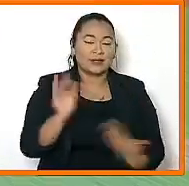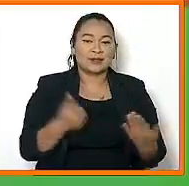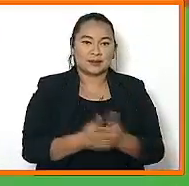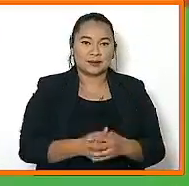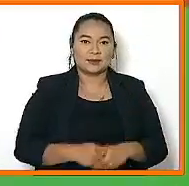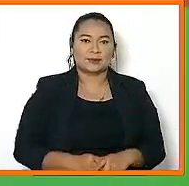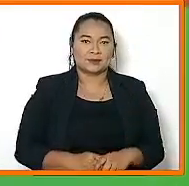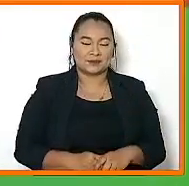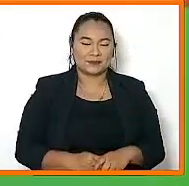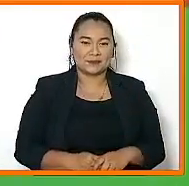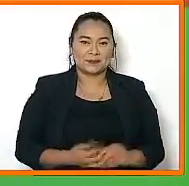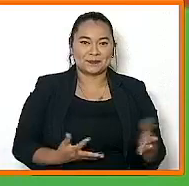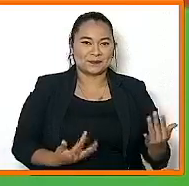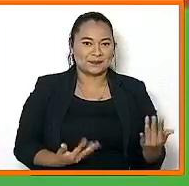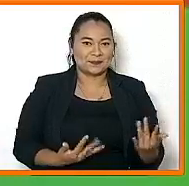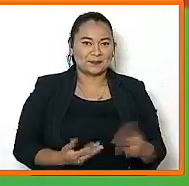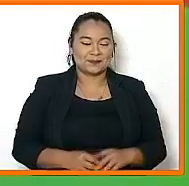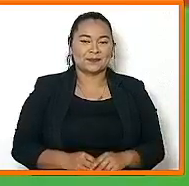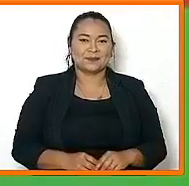es...